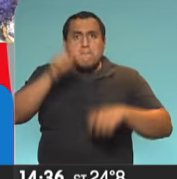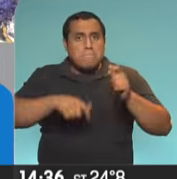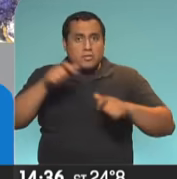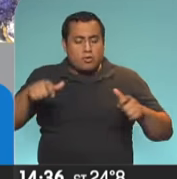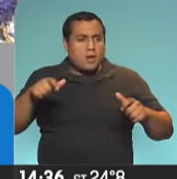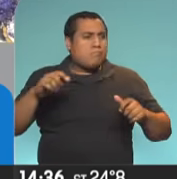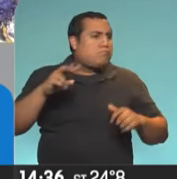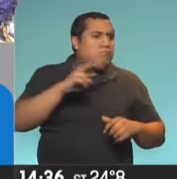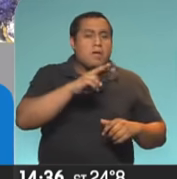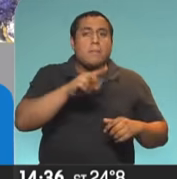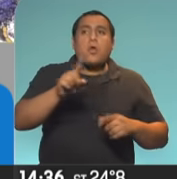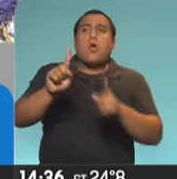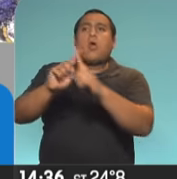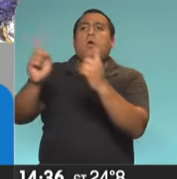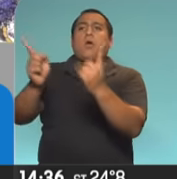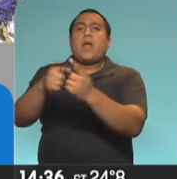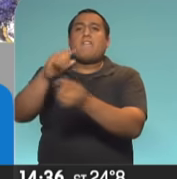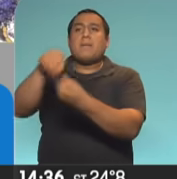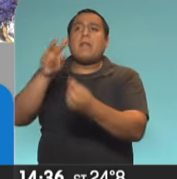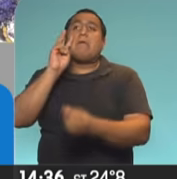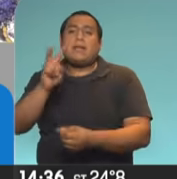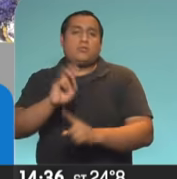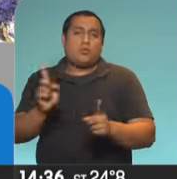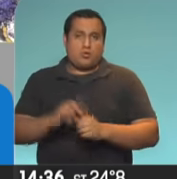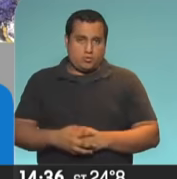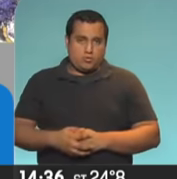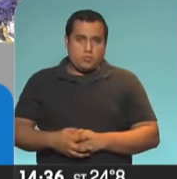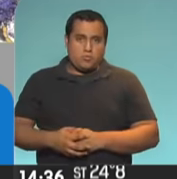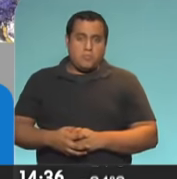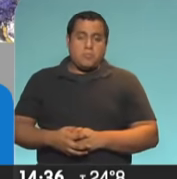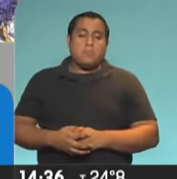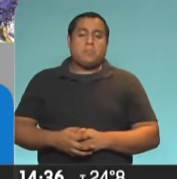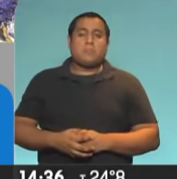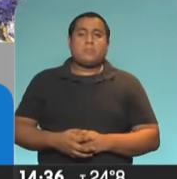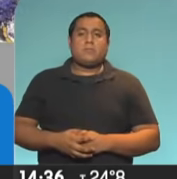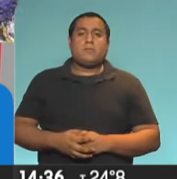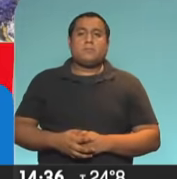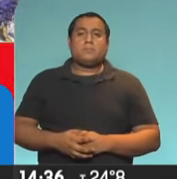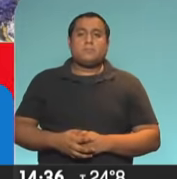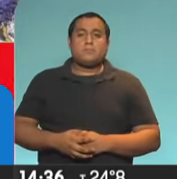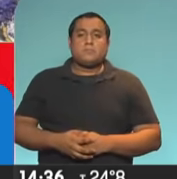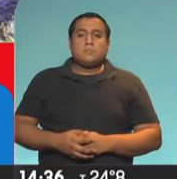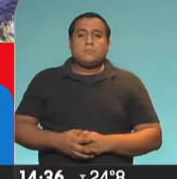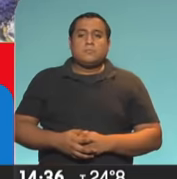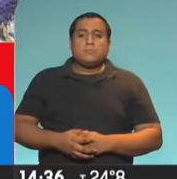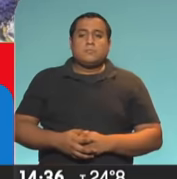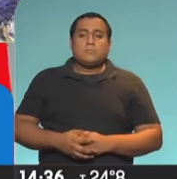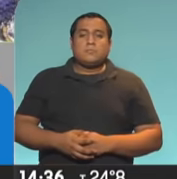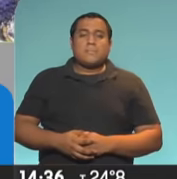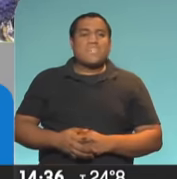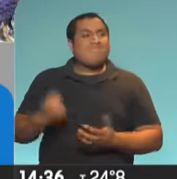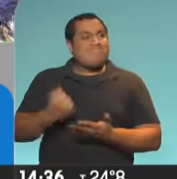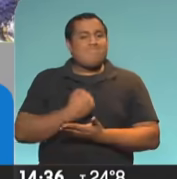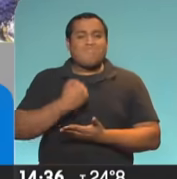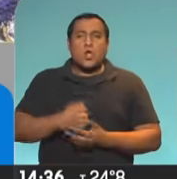veía hacia quienes estaban en el interior del salón. Dándole la espalda justamente al lugar donde estaban los familiares. Sería lástima que